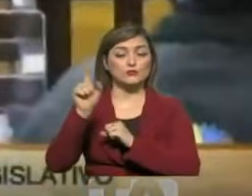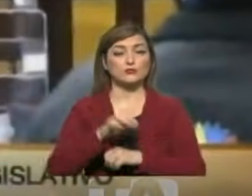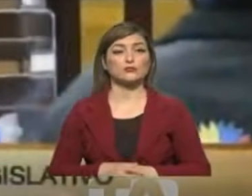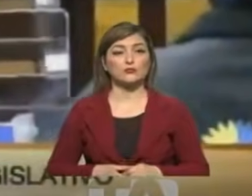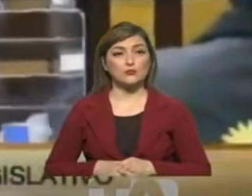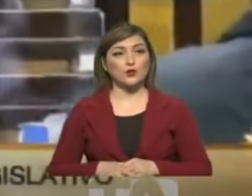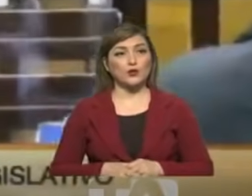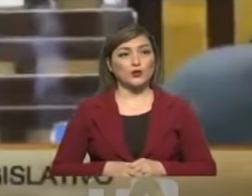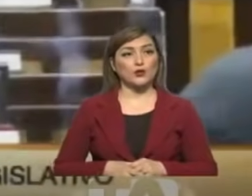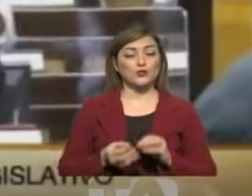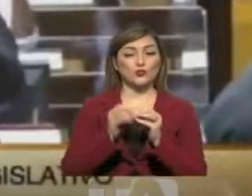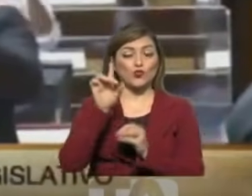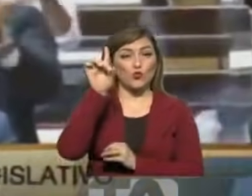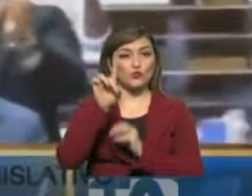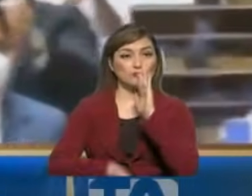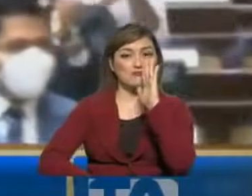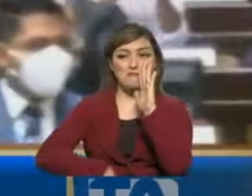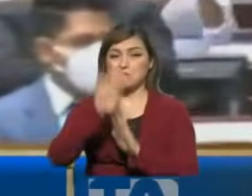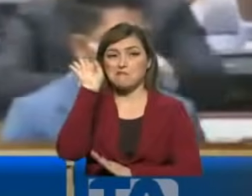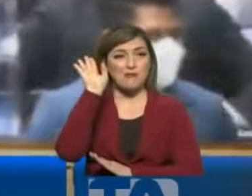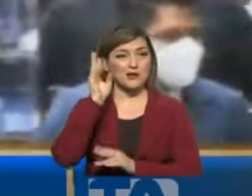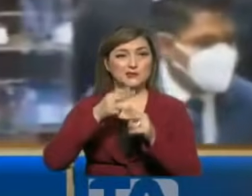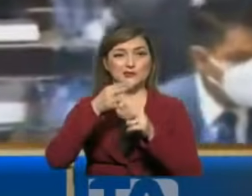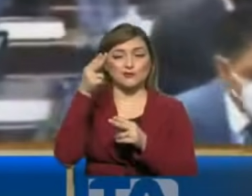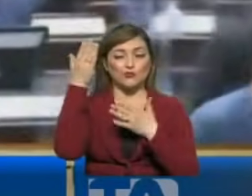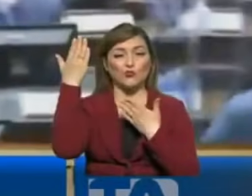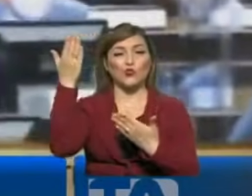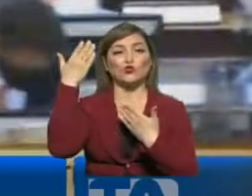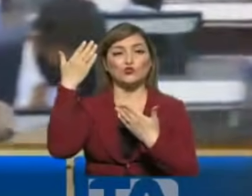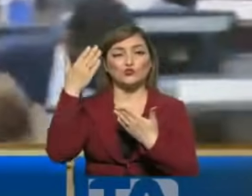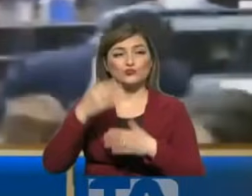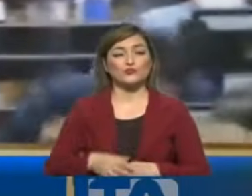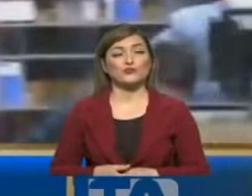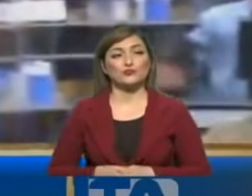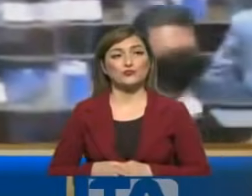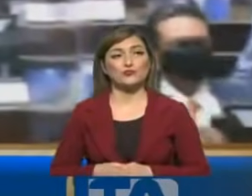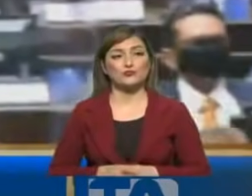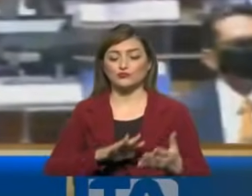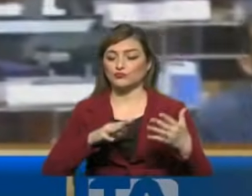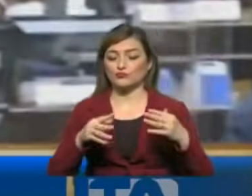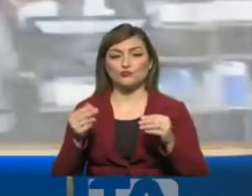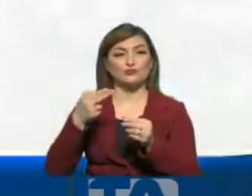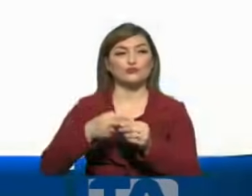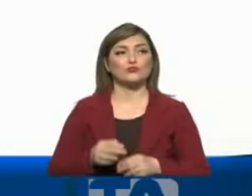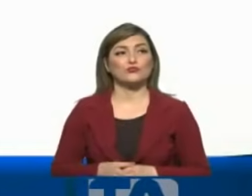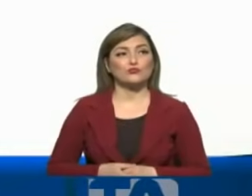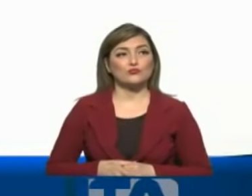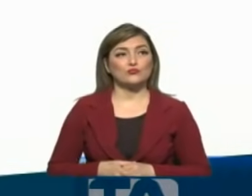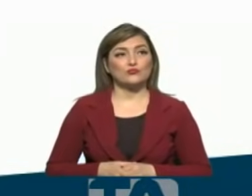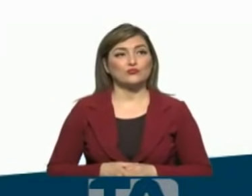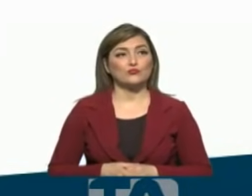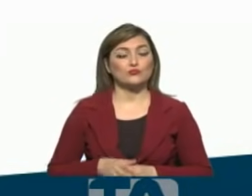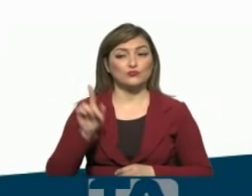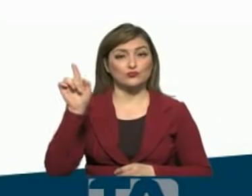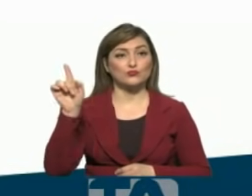sin embargo, UNES el bloque que aglutina la mayor cantidad de exfiguras políticas identificadas con la Revolución Ciudadana. Ahí constan